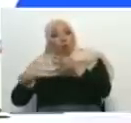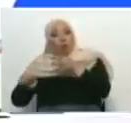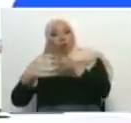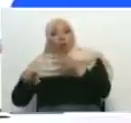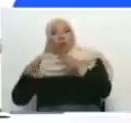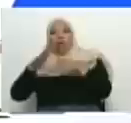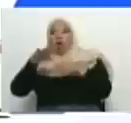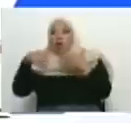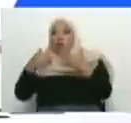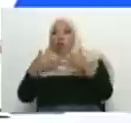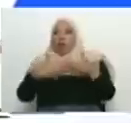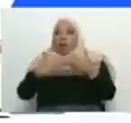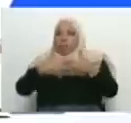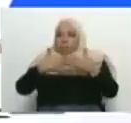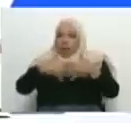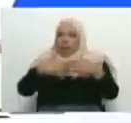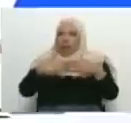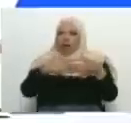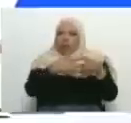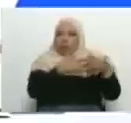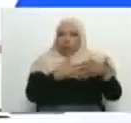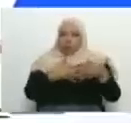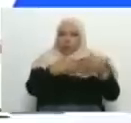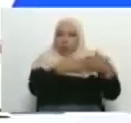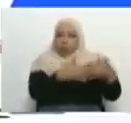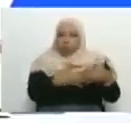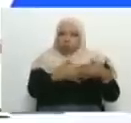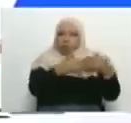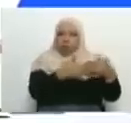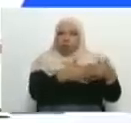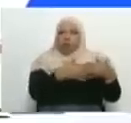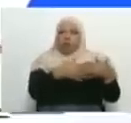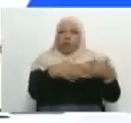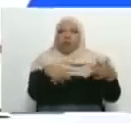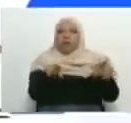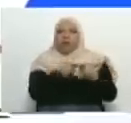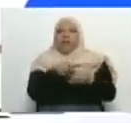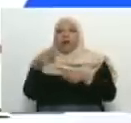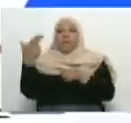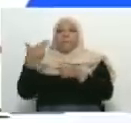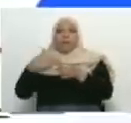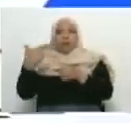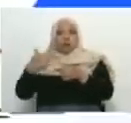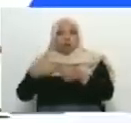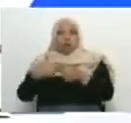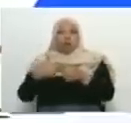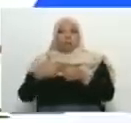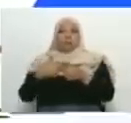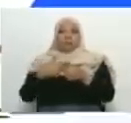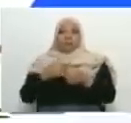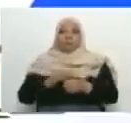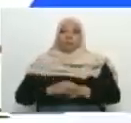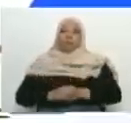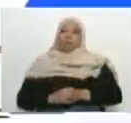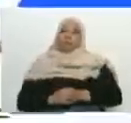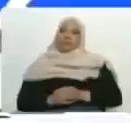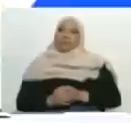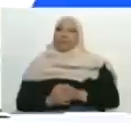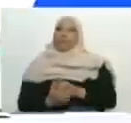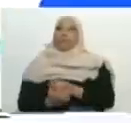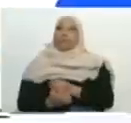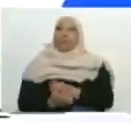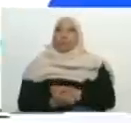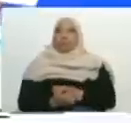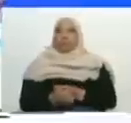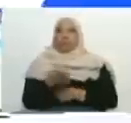Owens Illinois, Northrop Grumman Ship Systems y ACL1 Investment. Esta